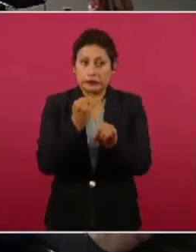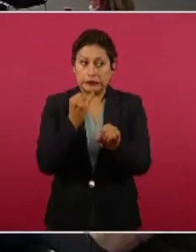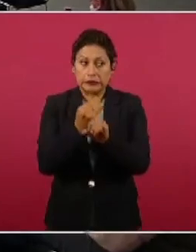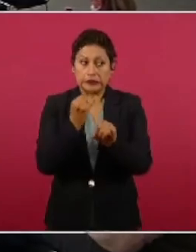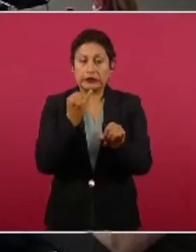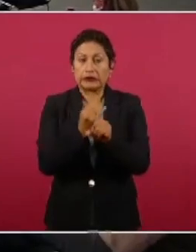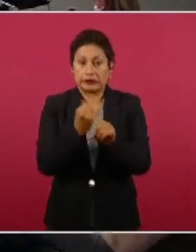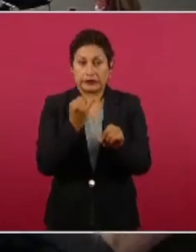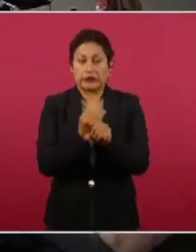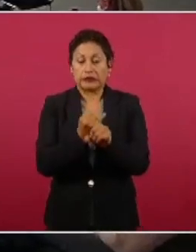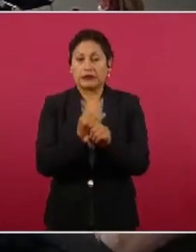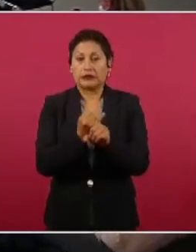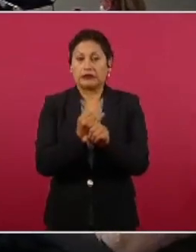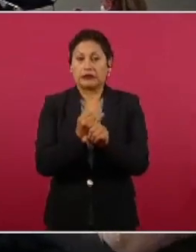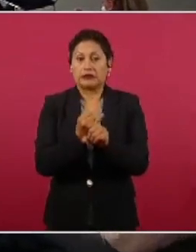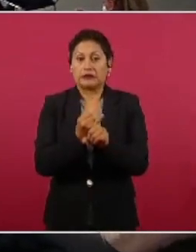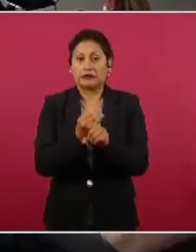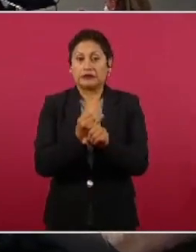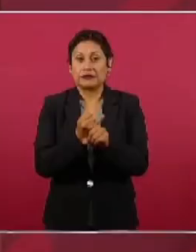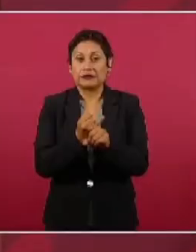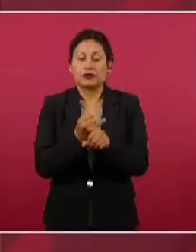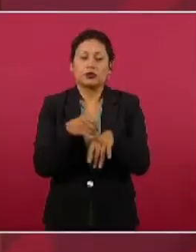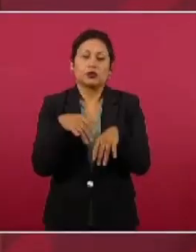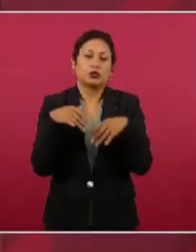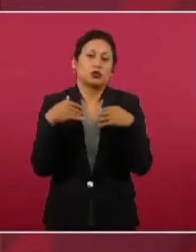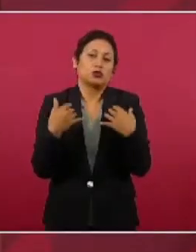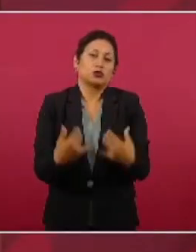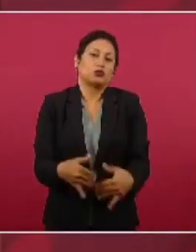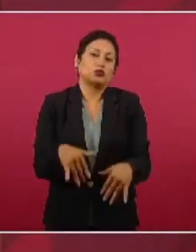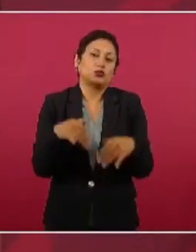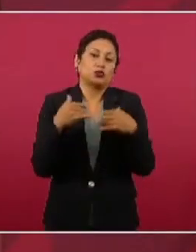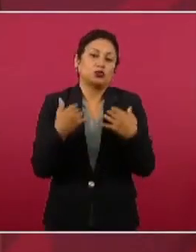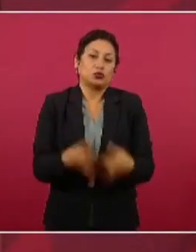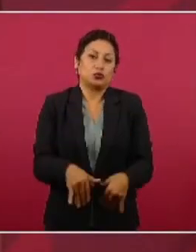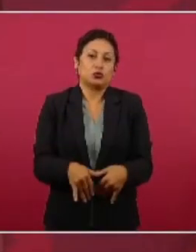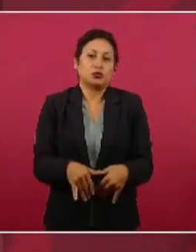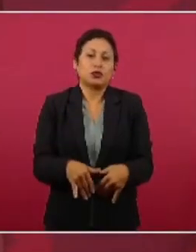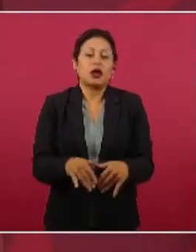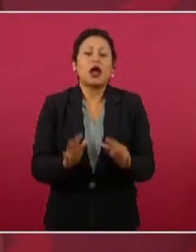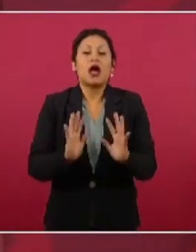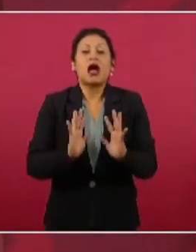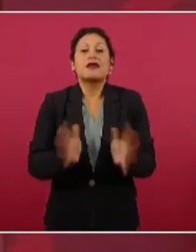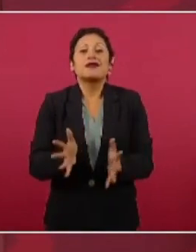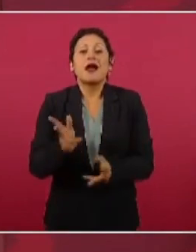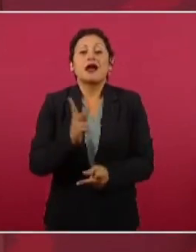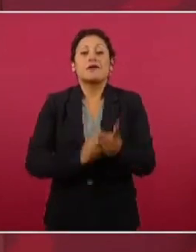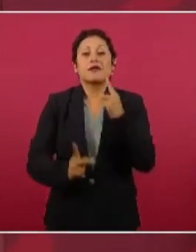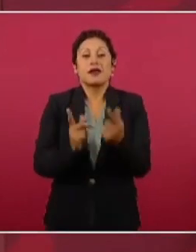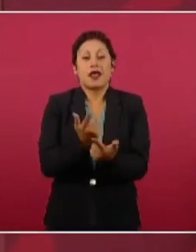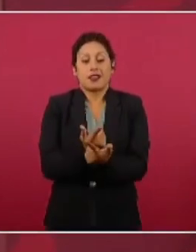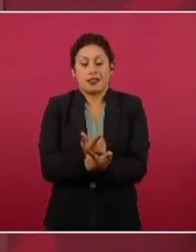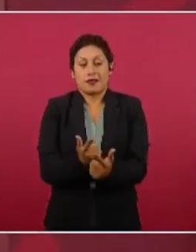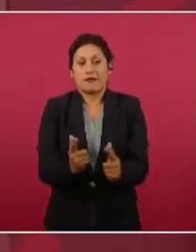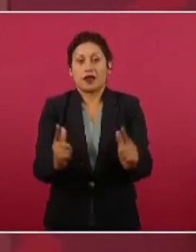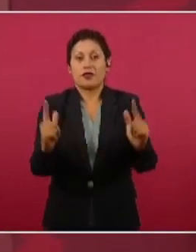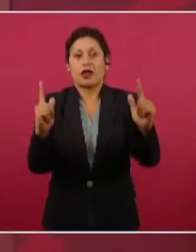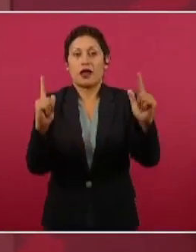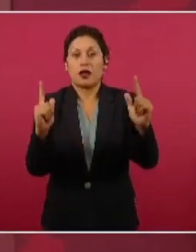Ya podemos hablar con plena libertad y no reprimir a nadie,